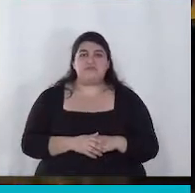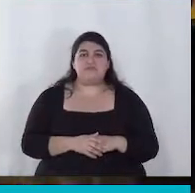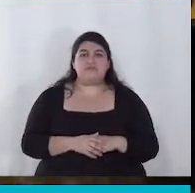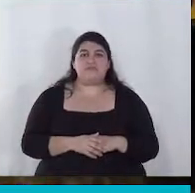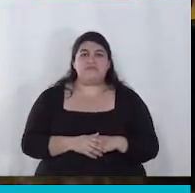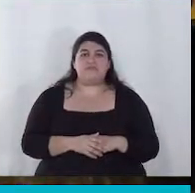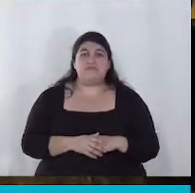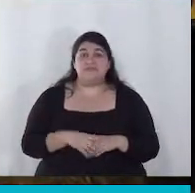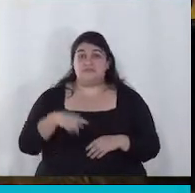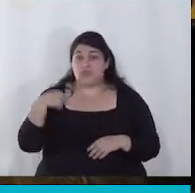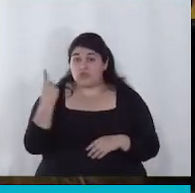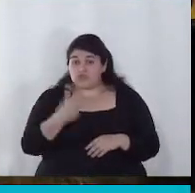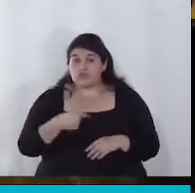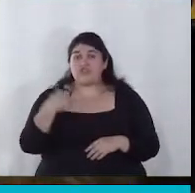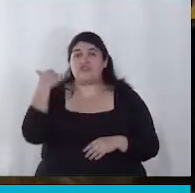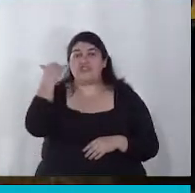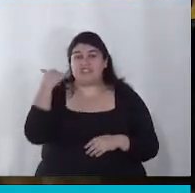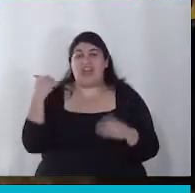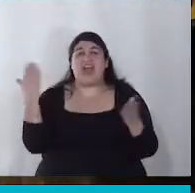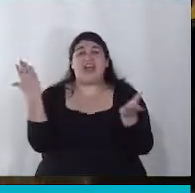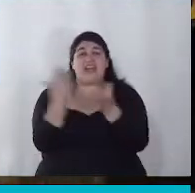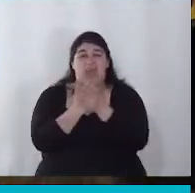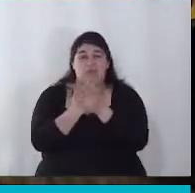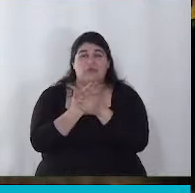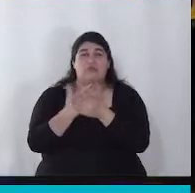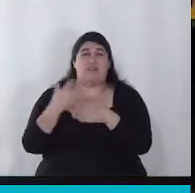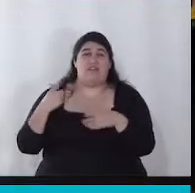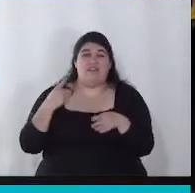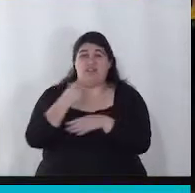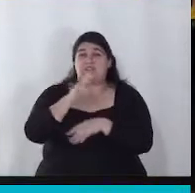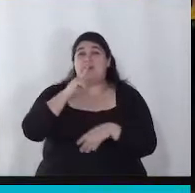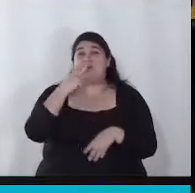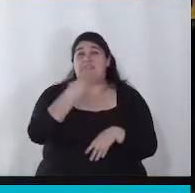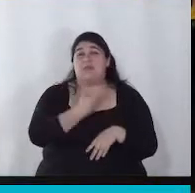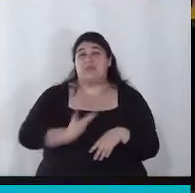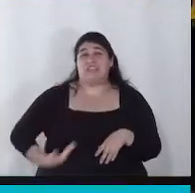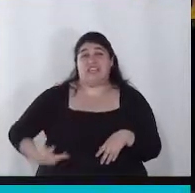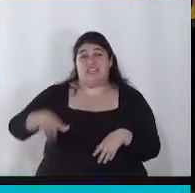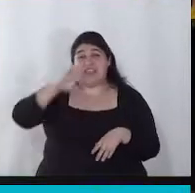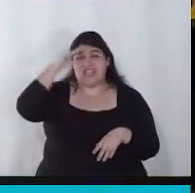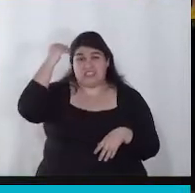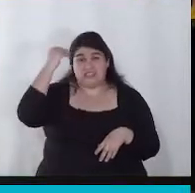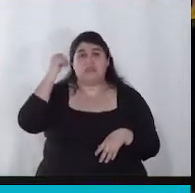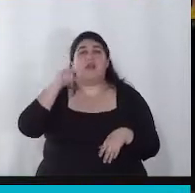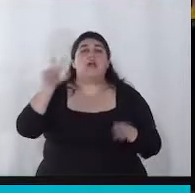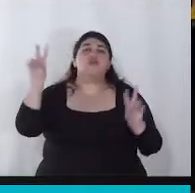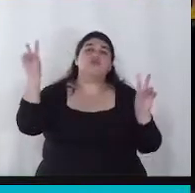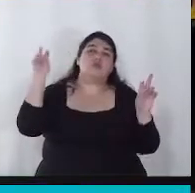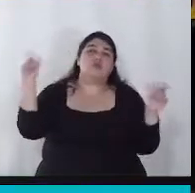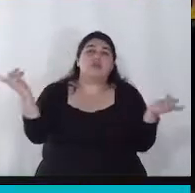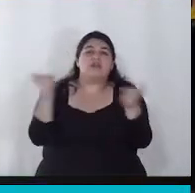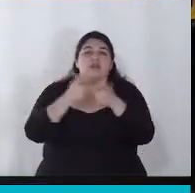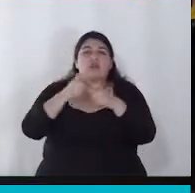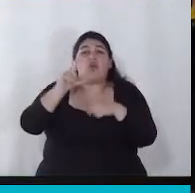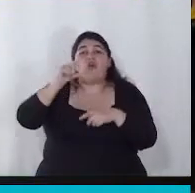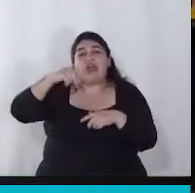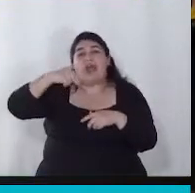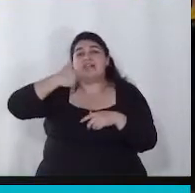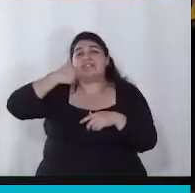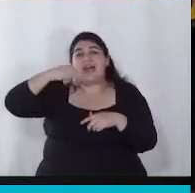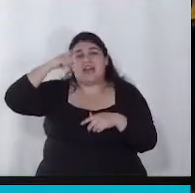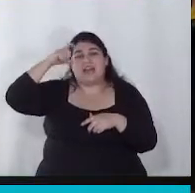nosotros tuvimos una causa iniciada la compañera vicepresidenta cristina kirchner por una supuesta reunión con cassanello todos lo sabemos no